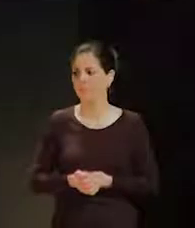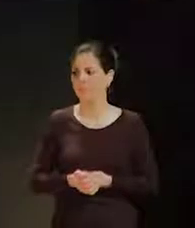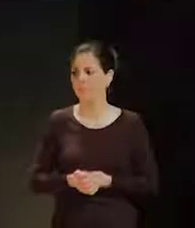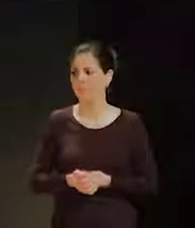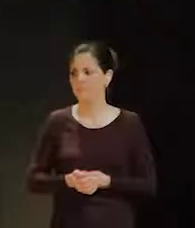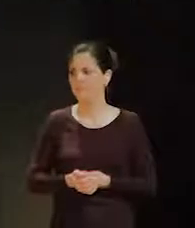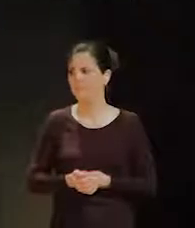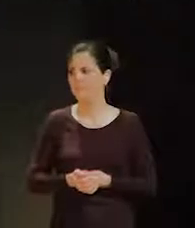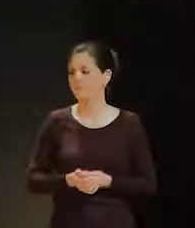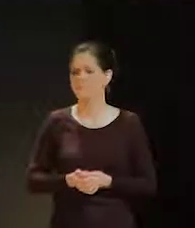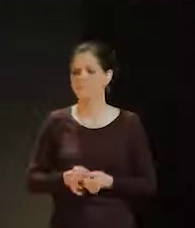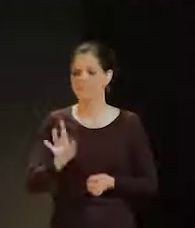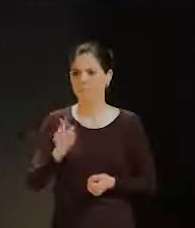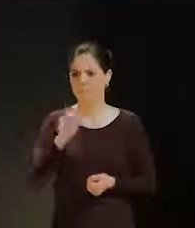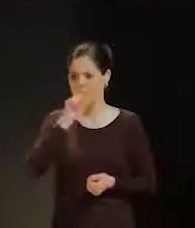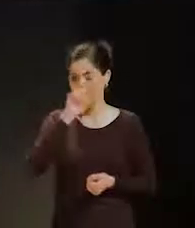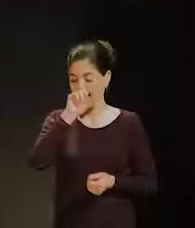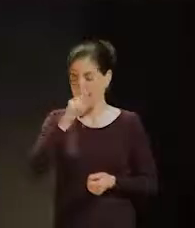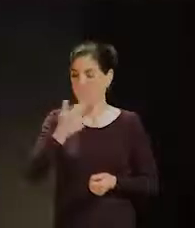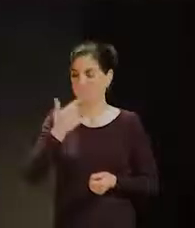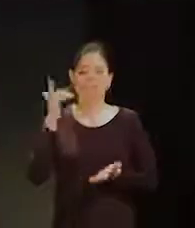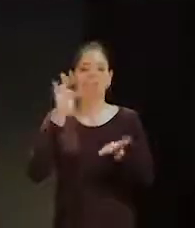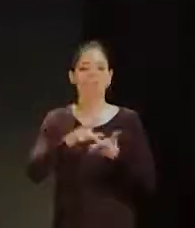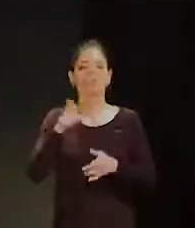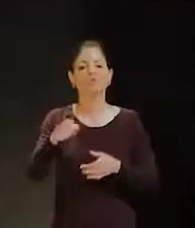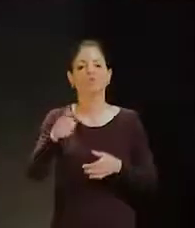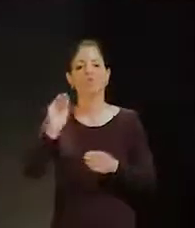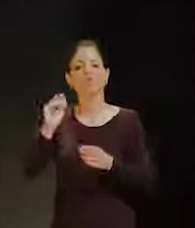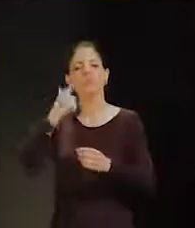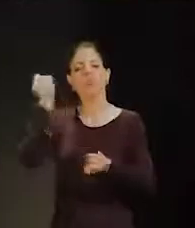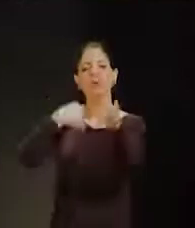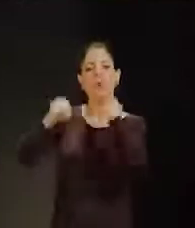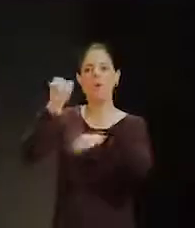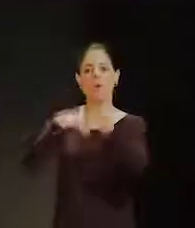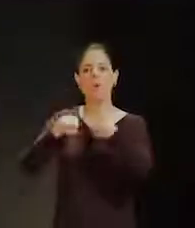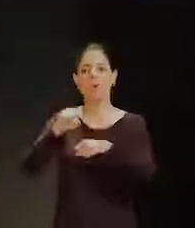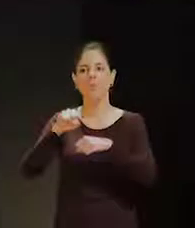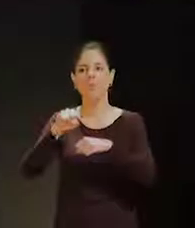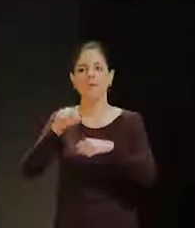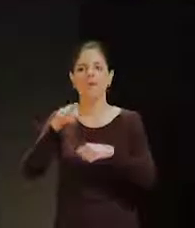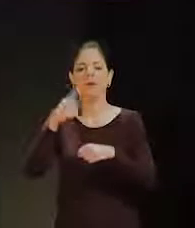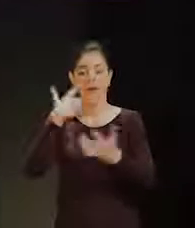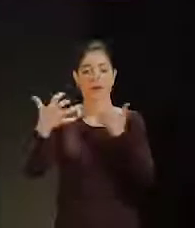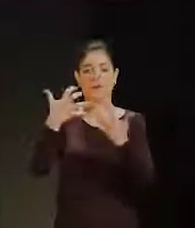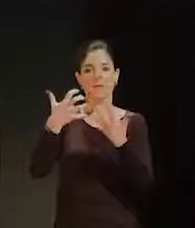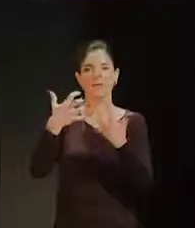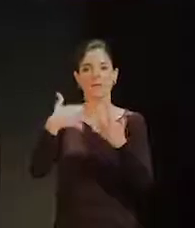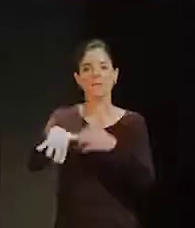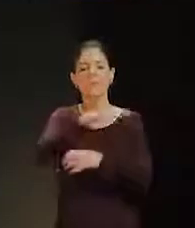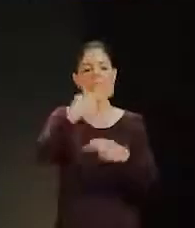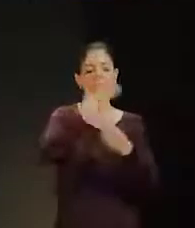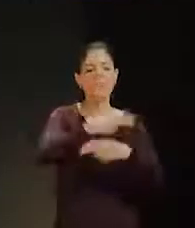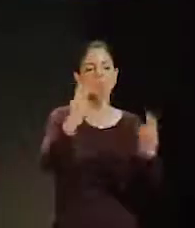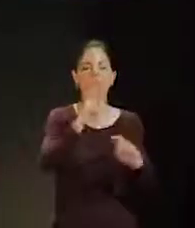¿Cómo influyeron? Sí, el impacto de vuestras obras, okay, de vuestras obras artísticas en el